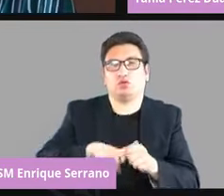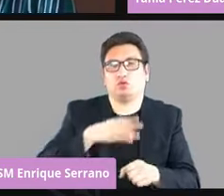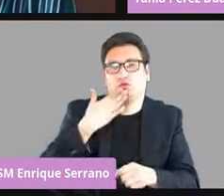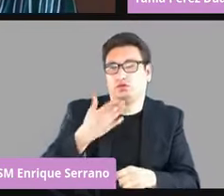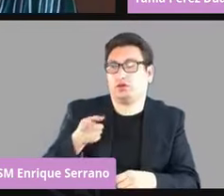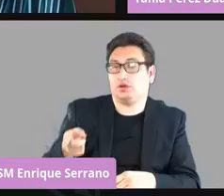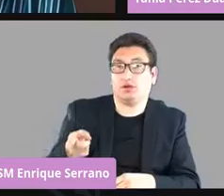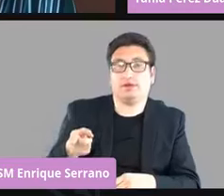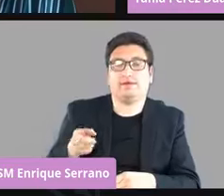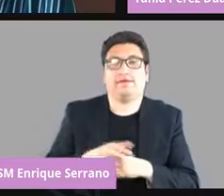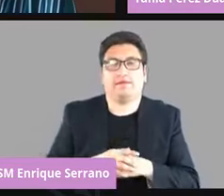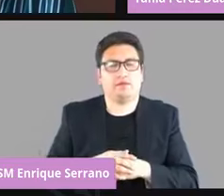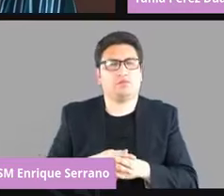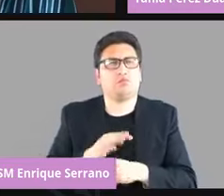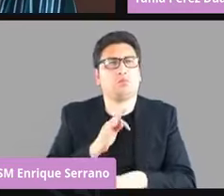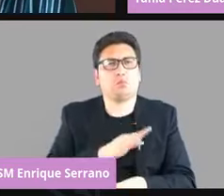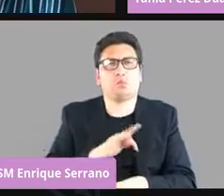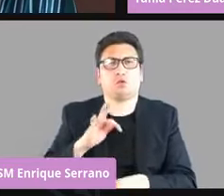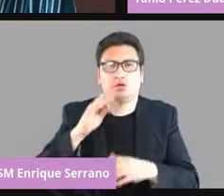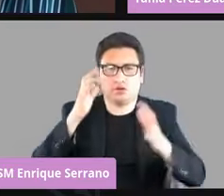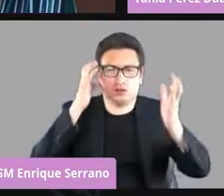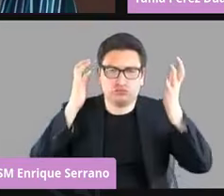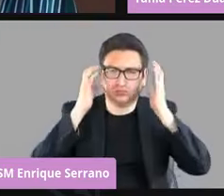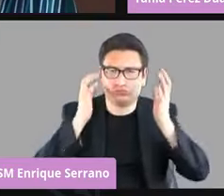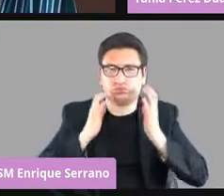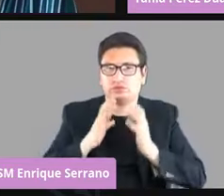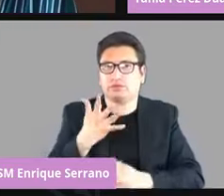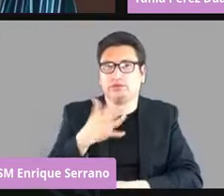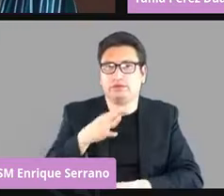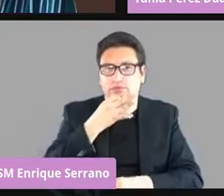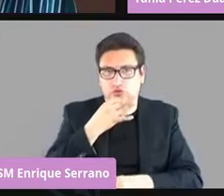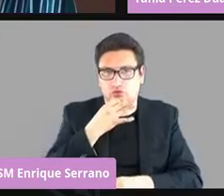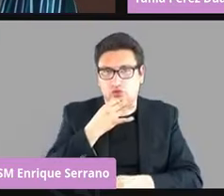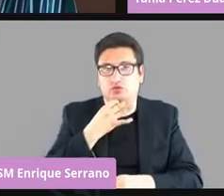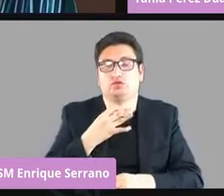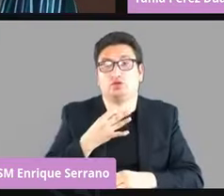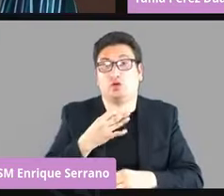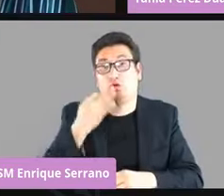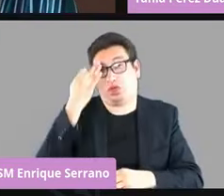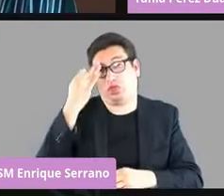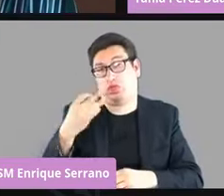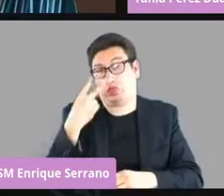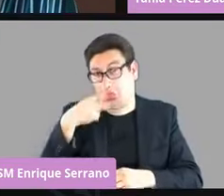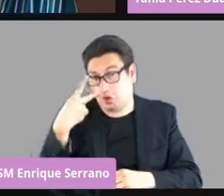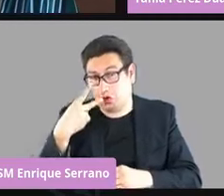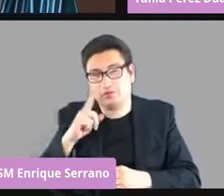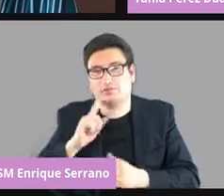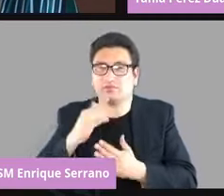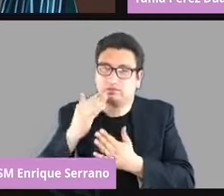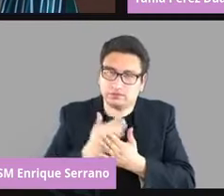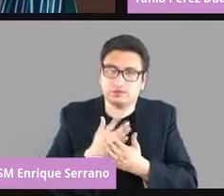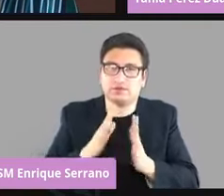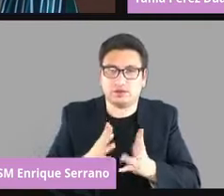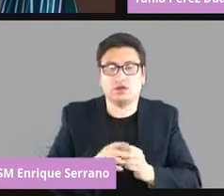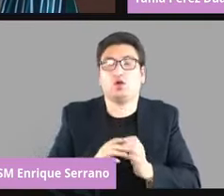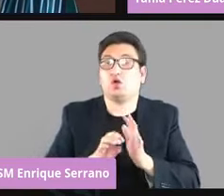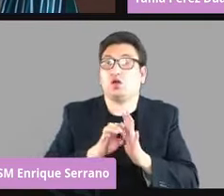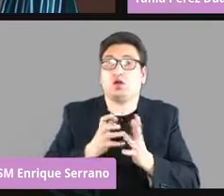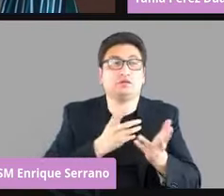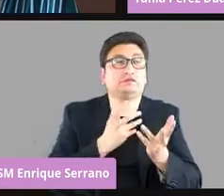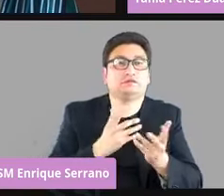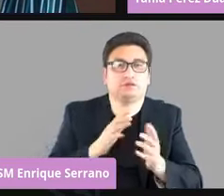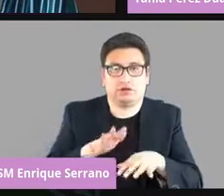puede, por decir, bañarse en 10 minutos y no en 2 horas, Si ya de repente puede empezar